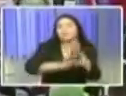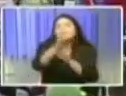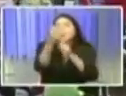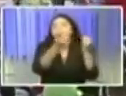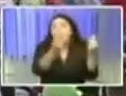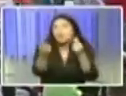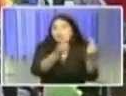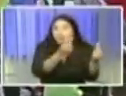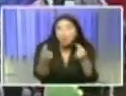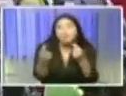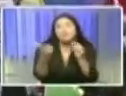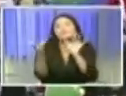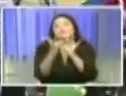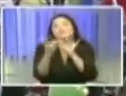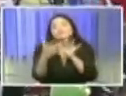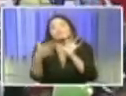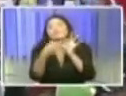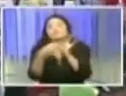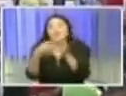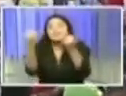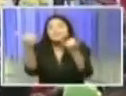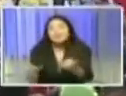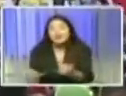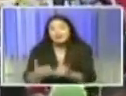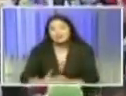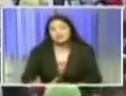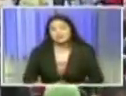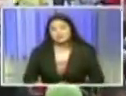económico. Articularlos desde ya.